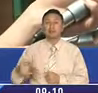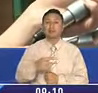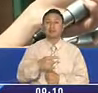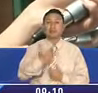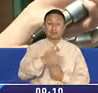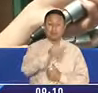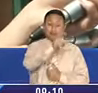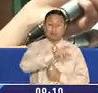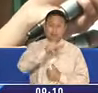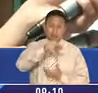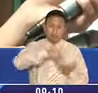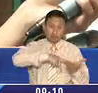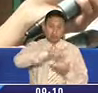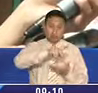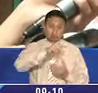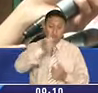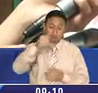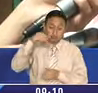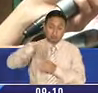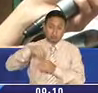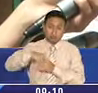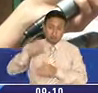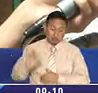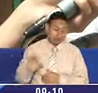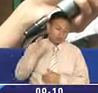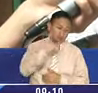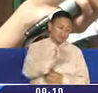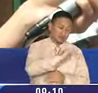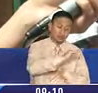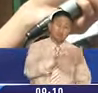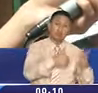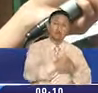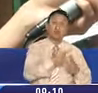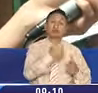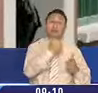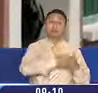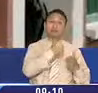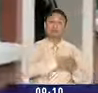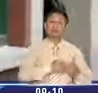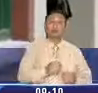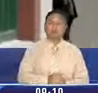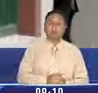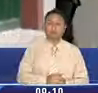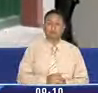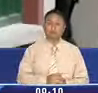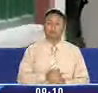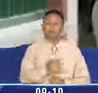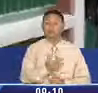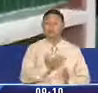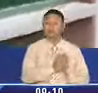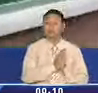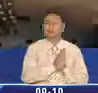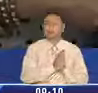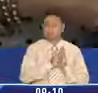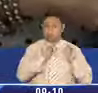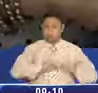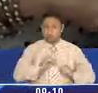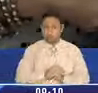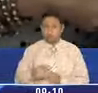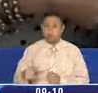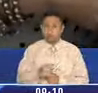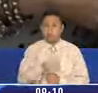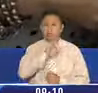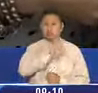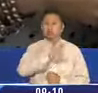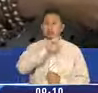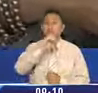reparación integral con un fondo, ¿no es cierto?, a todos los luchadores. Dentro de las peticiones también estaba el archivo a los más de